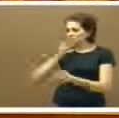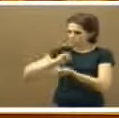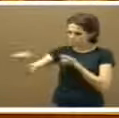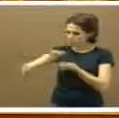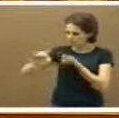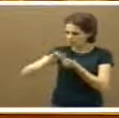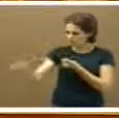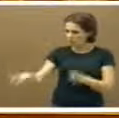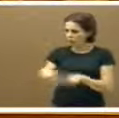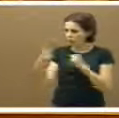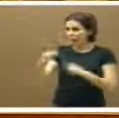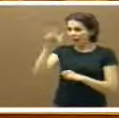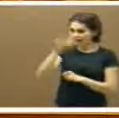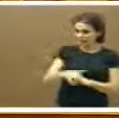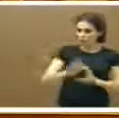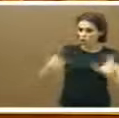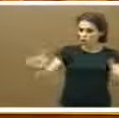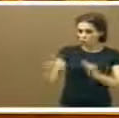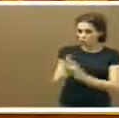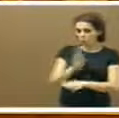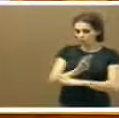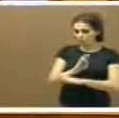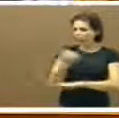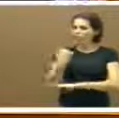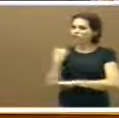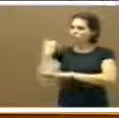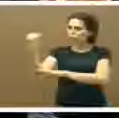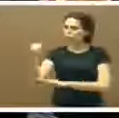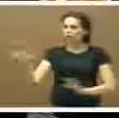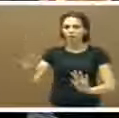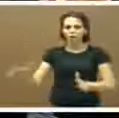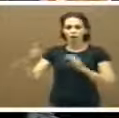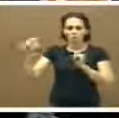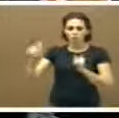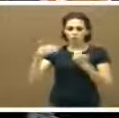aquí está el grupo parlamentario que le respaldará. Nada más y muchas gracias.